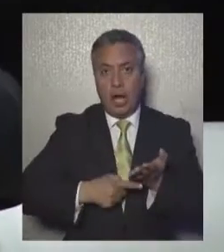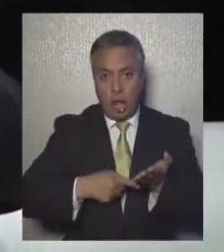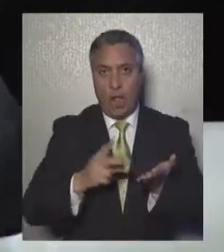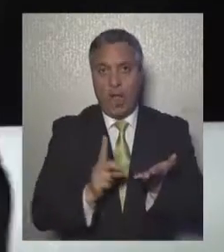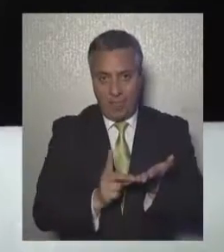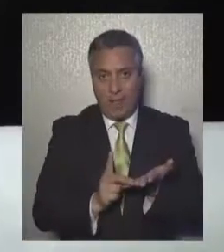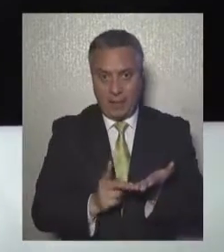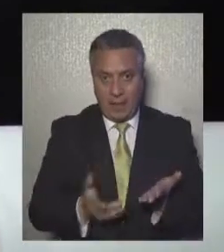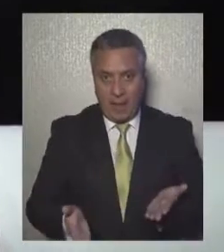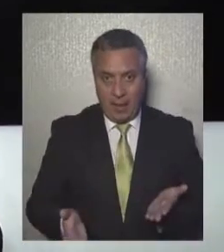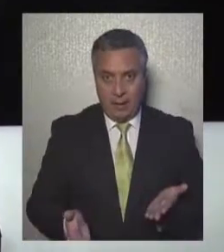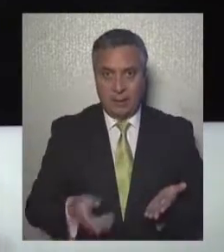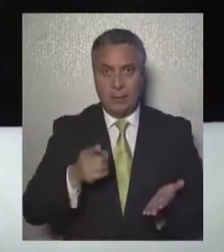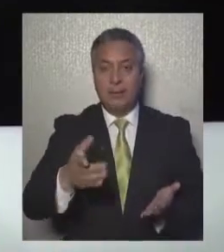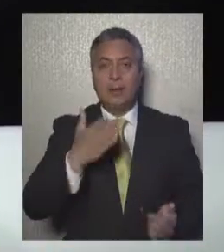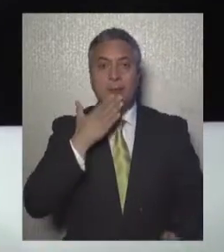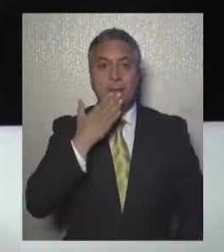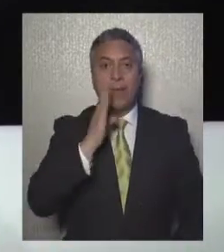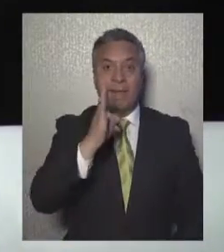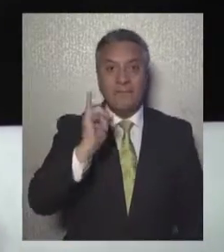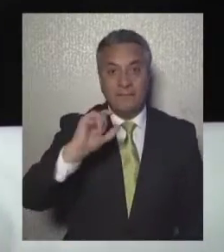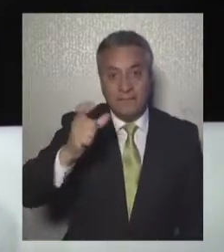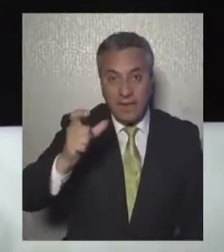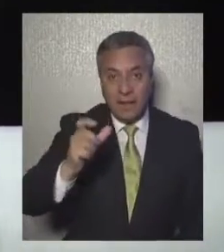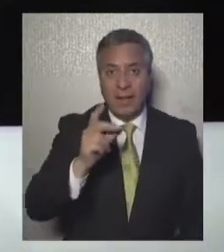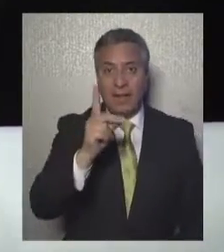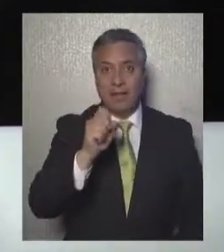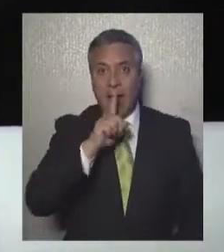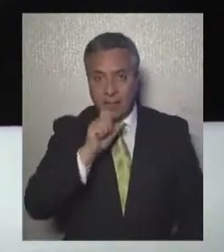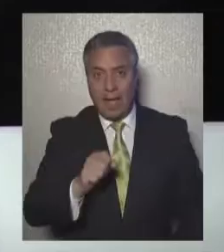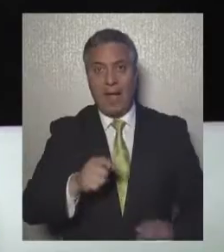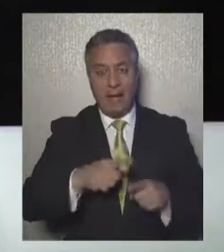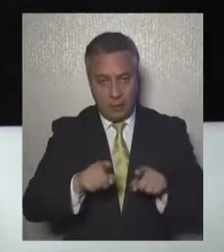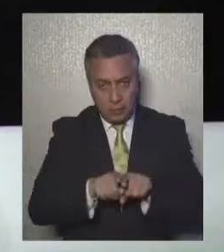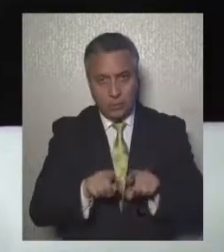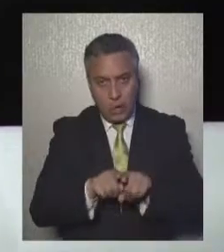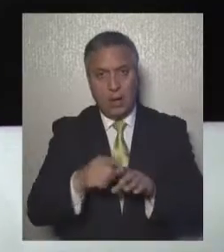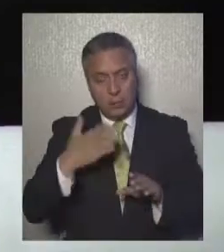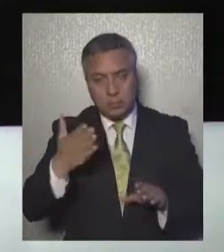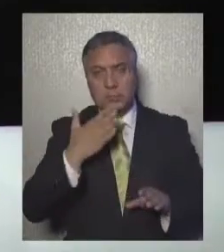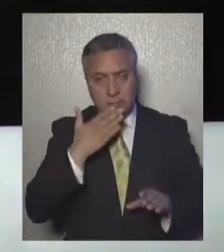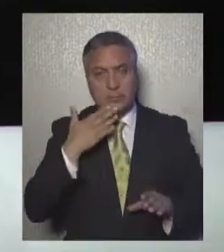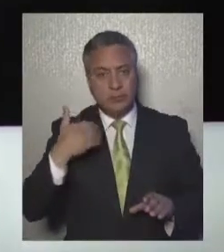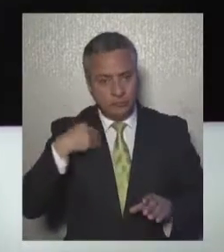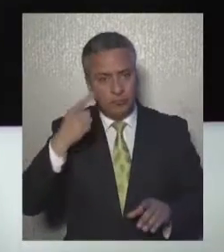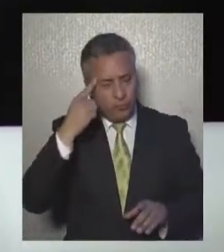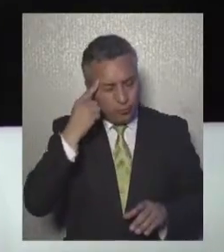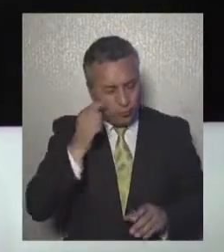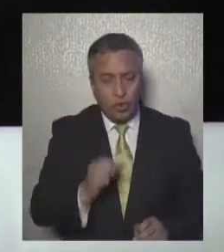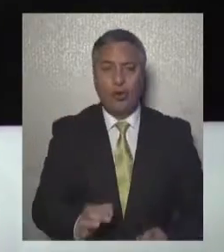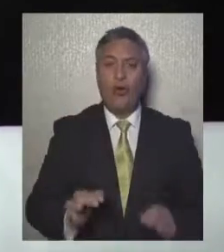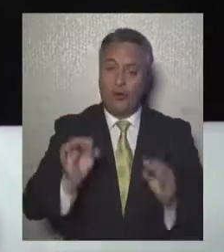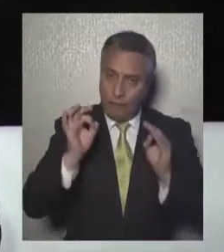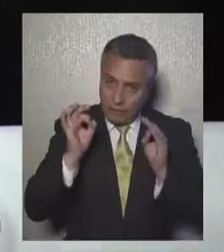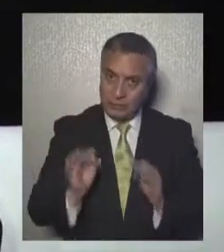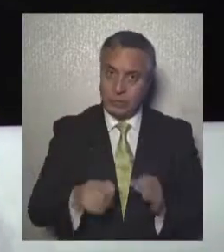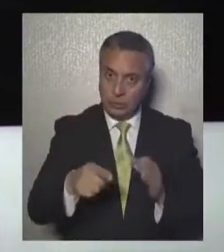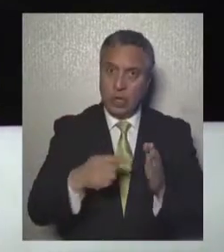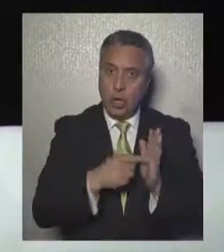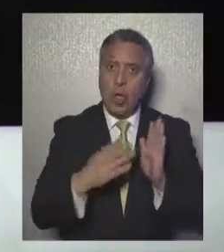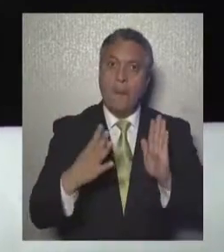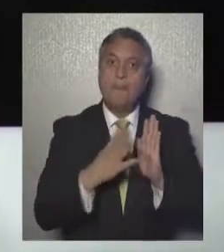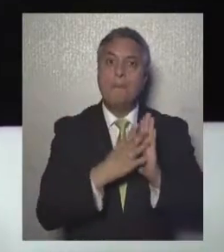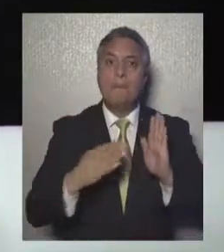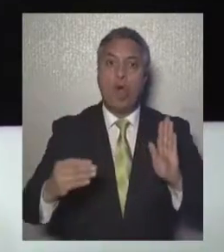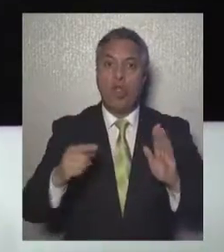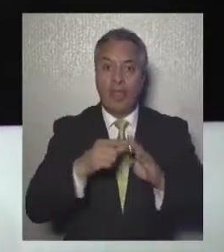desafíos. Con Big Data e Internet de las Cosas, estamos convencidos que el modelo de